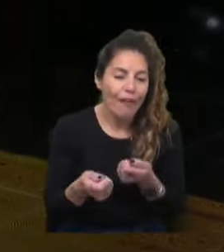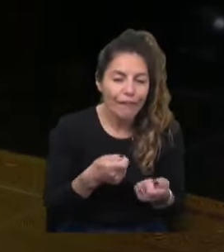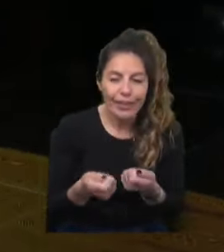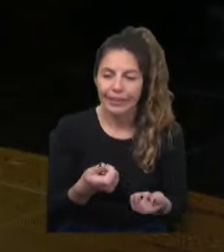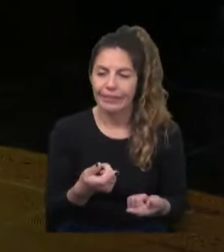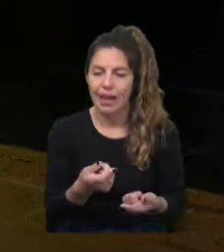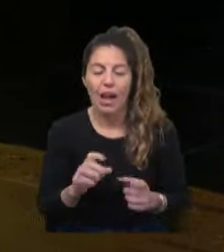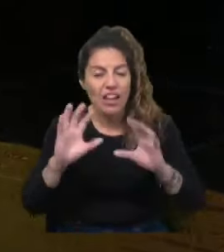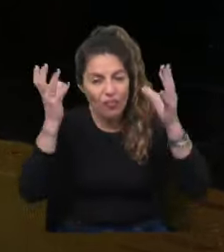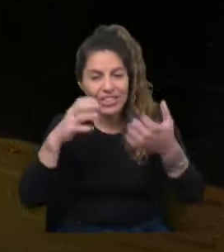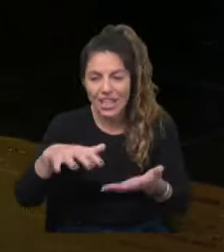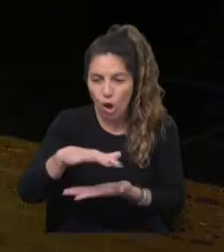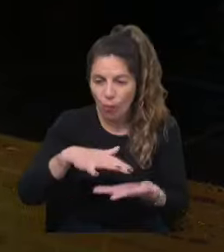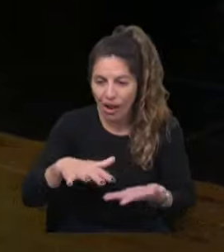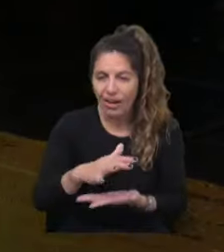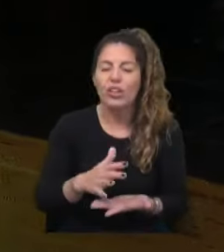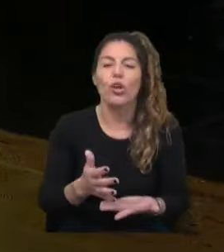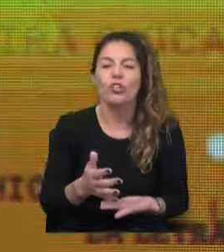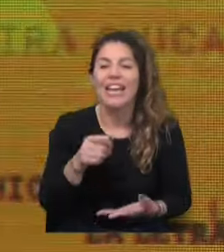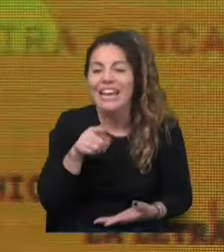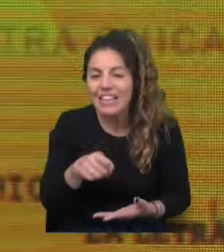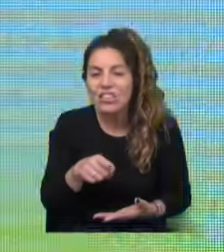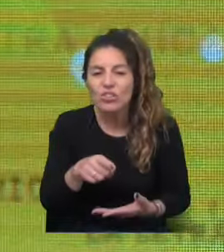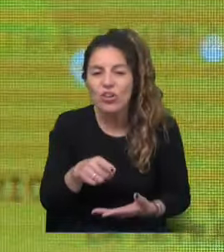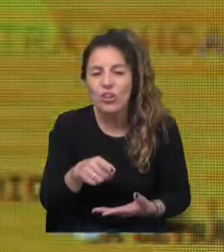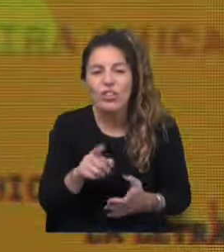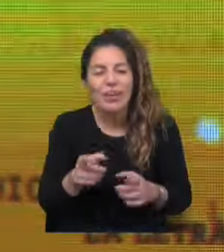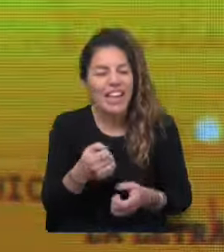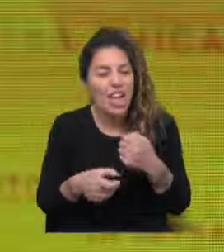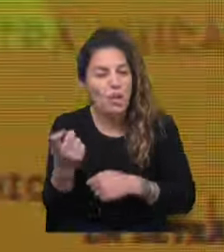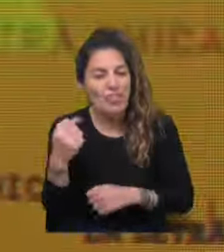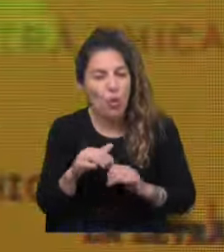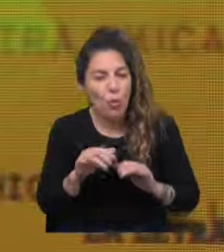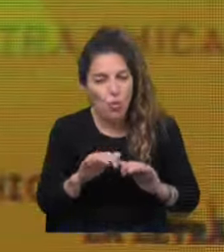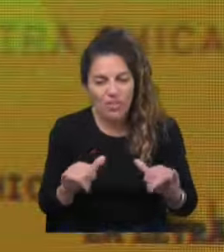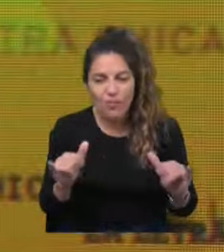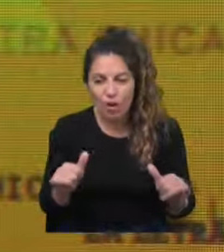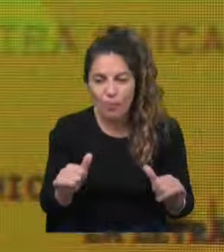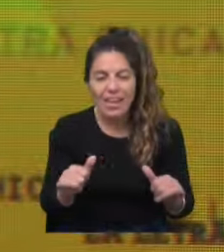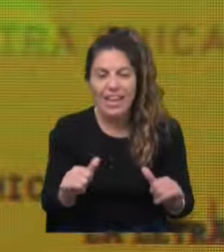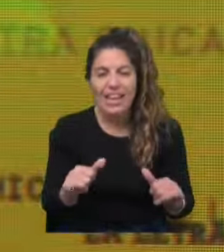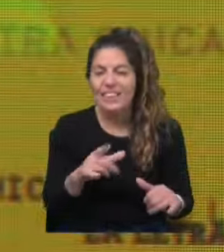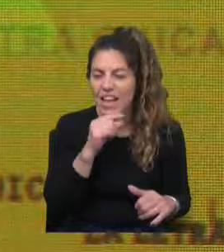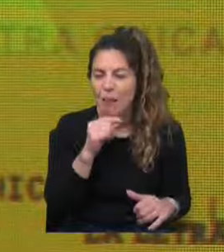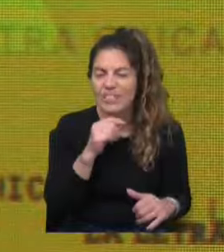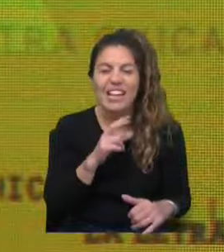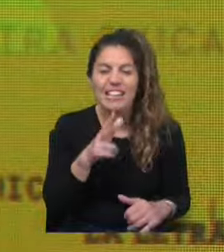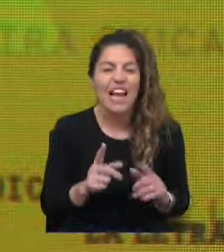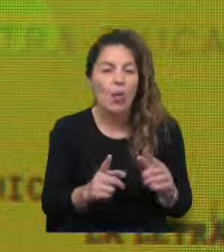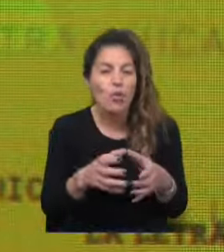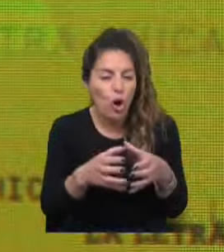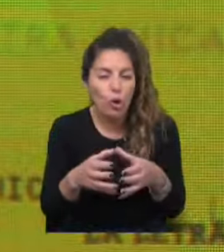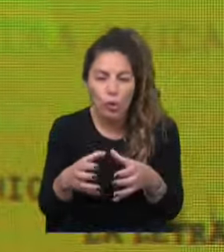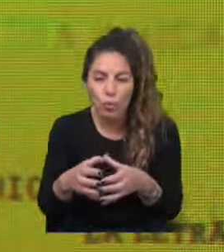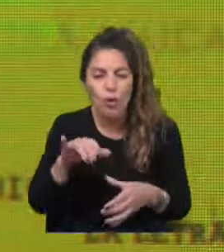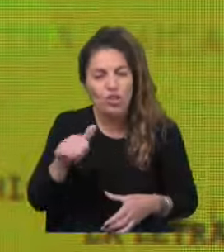aumento de la violencia de algunos barrios. Esa conexión no está clara. De hecho, el año pasado hubo un informe de la Dirección de Investigaciones de la Policía que decía que algunos grupos locales